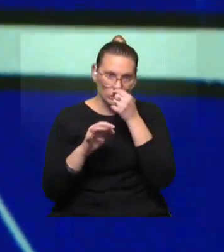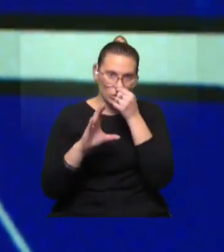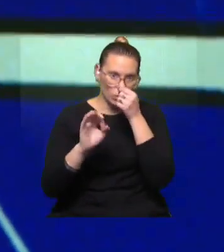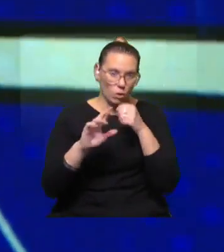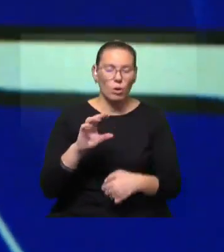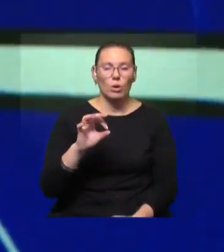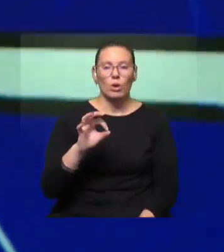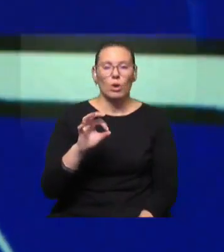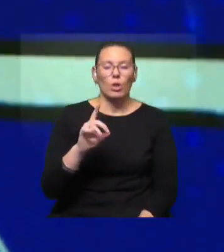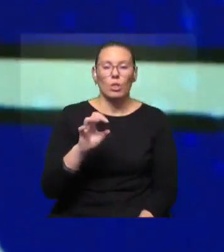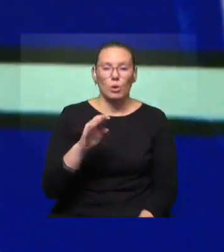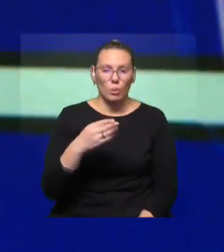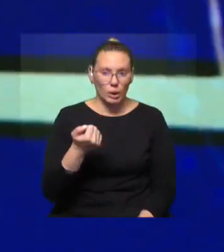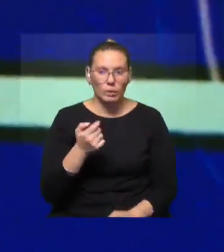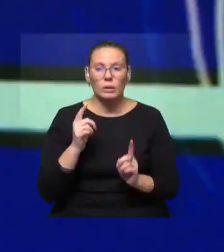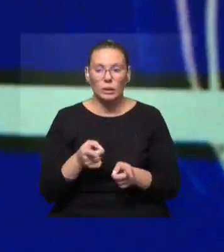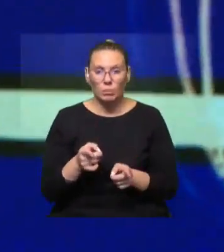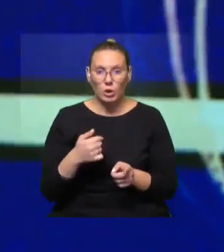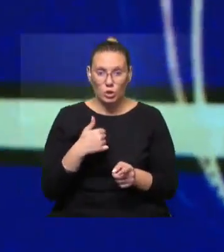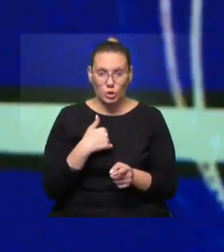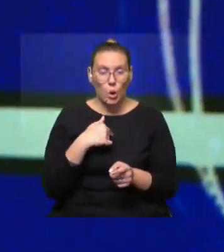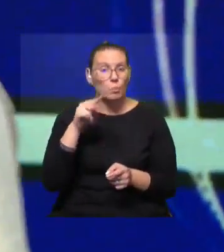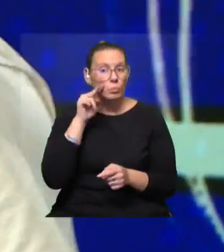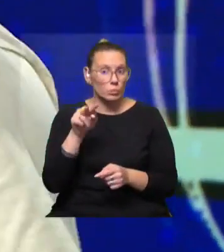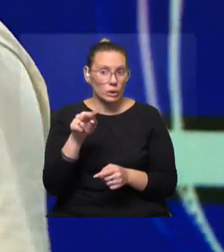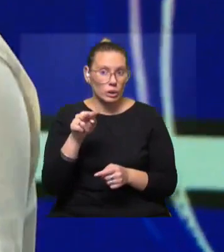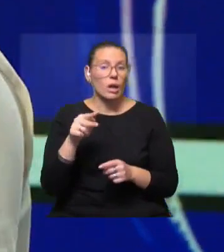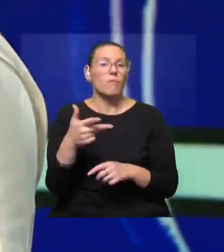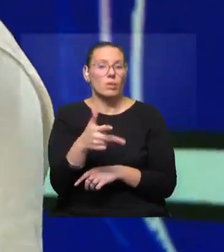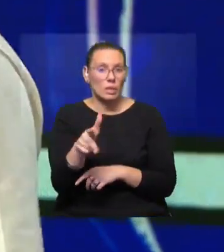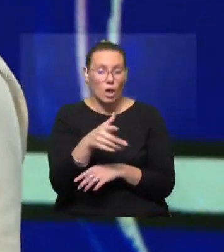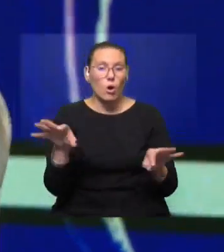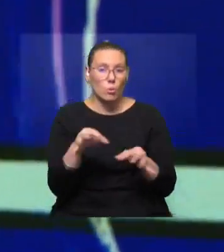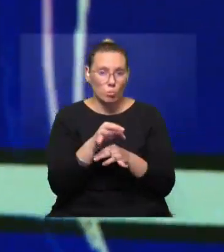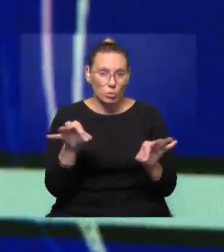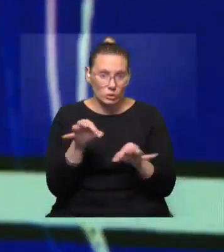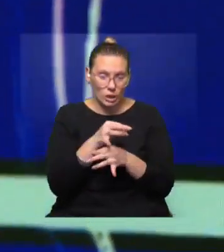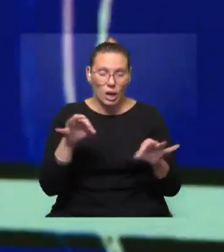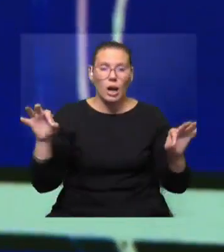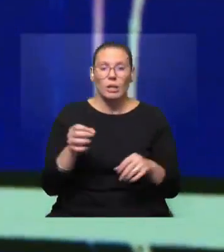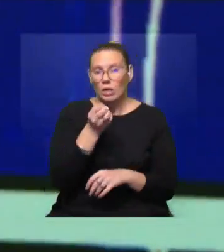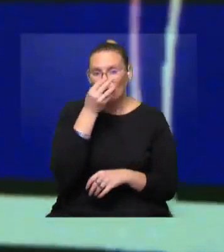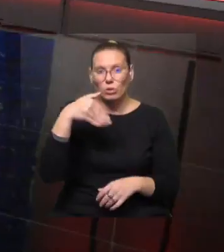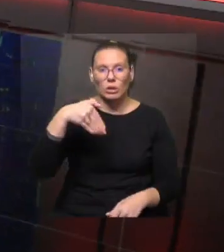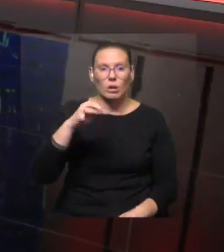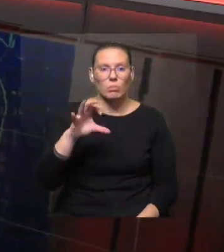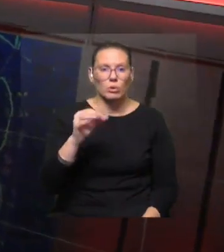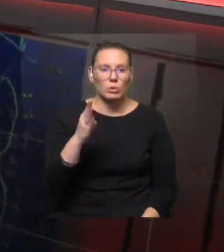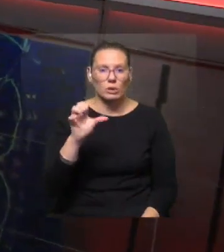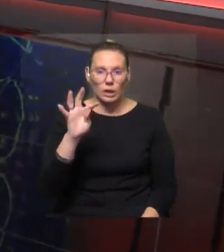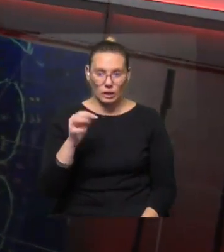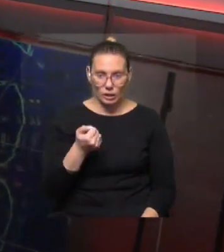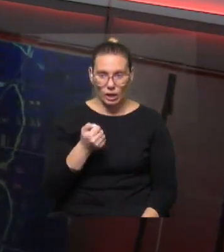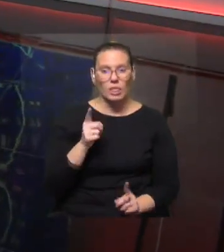que bueno también Gabriel Córdoba este yo miré mucho vídeos y música de rosa mosqueta tengo que tengo que